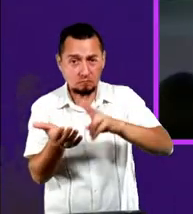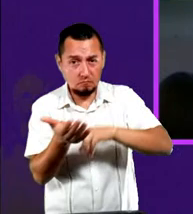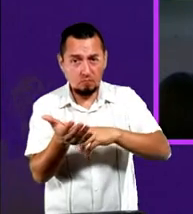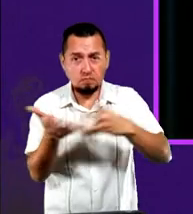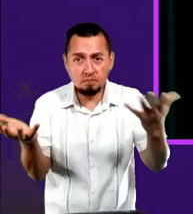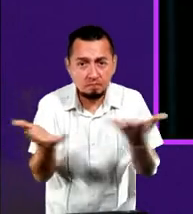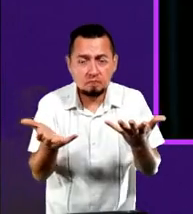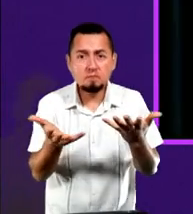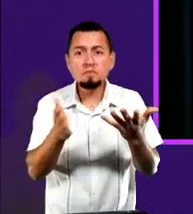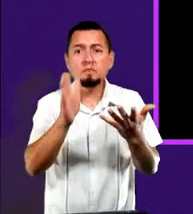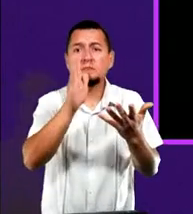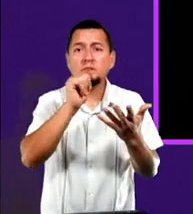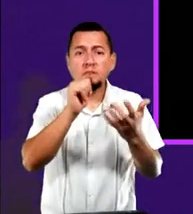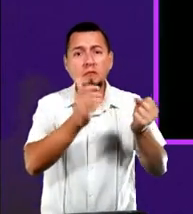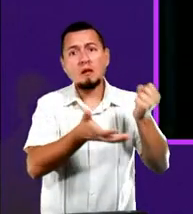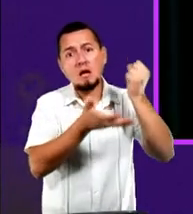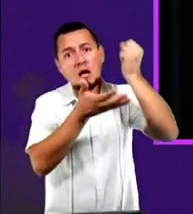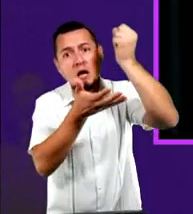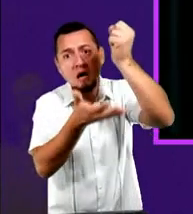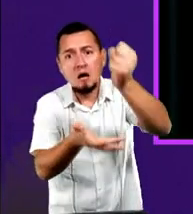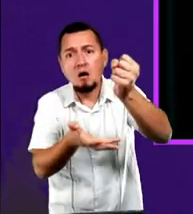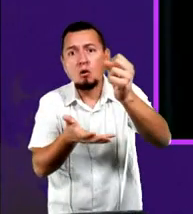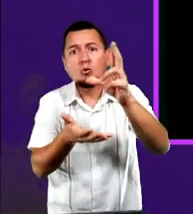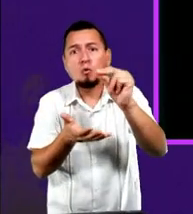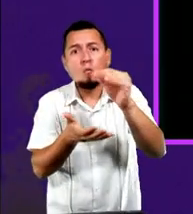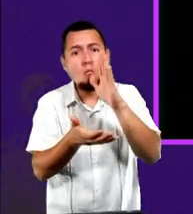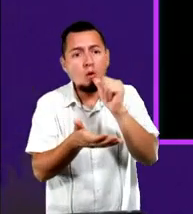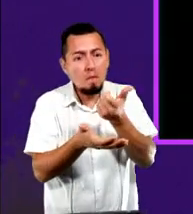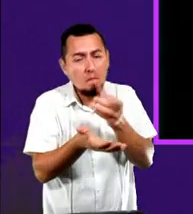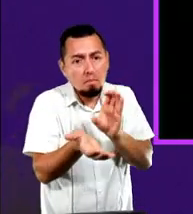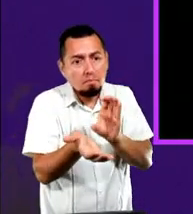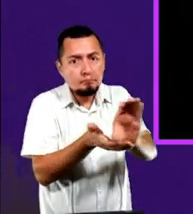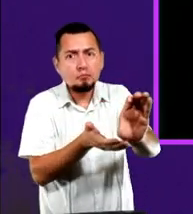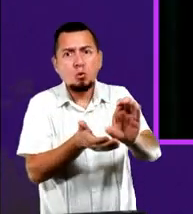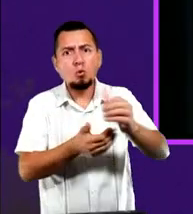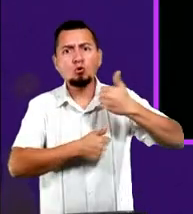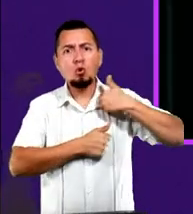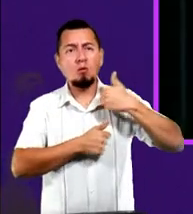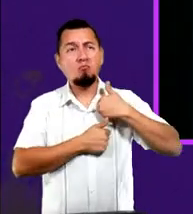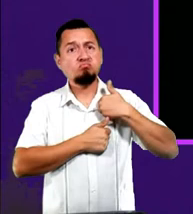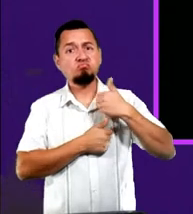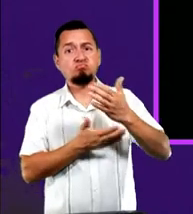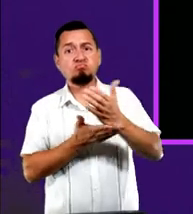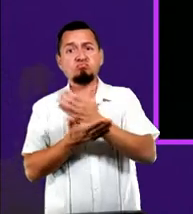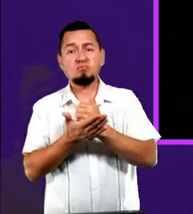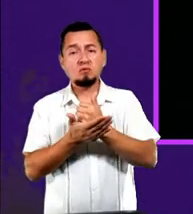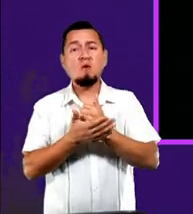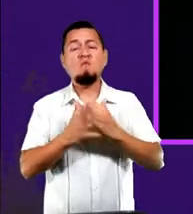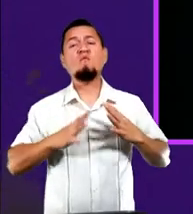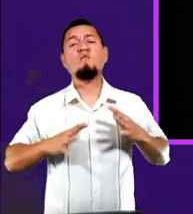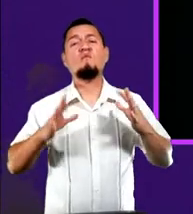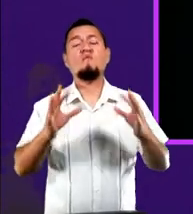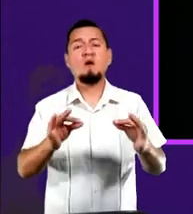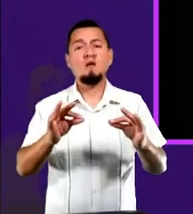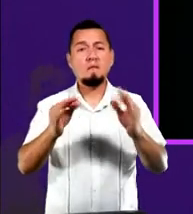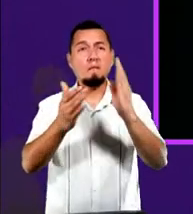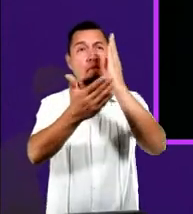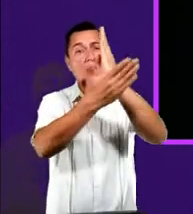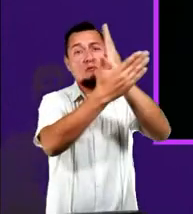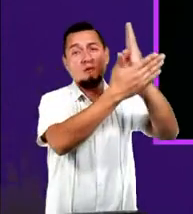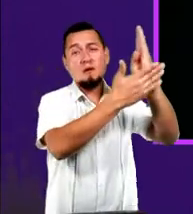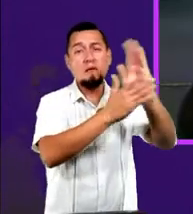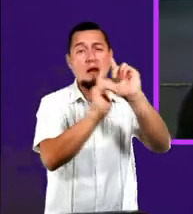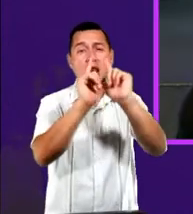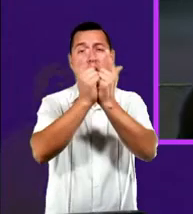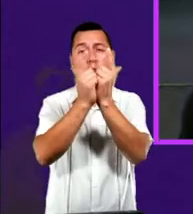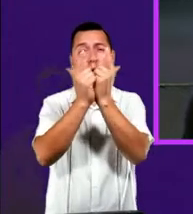pagaba lo del ejército. Fundó también la Biblioteca Nacional y fue precursor de la